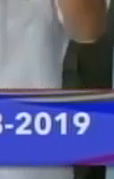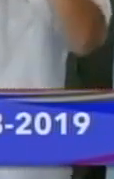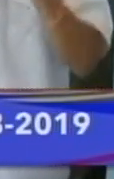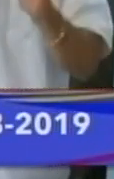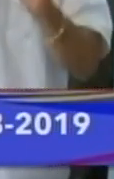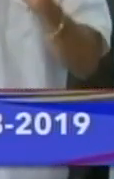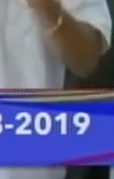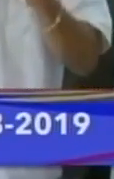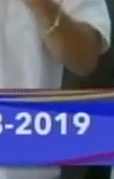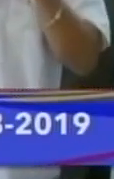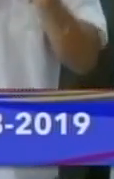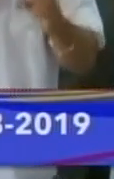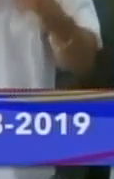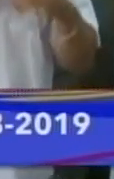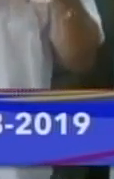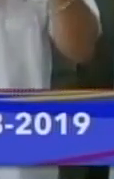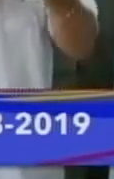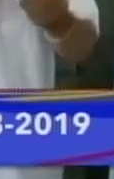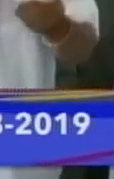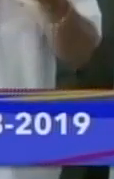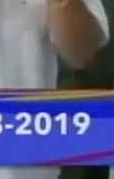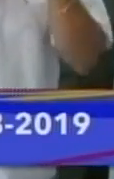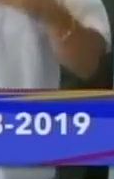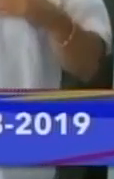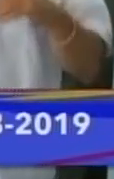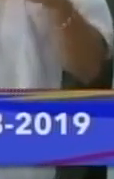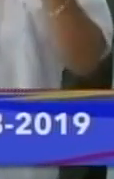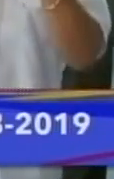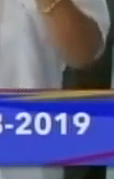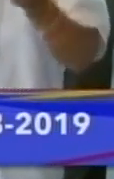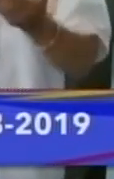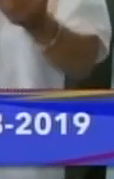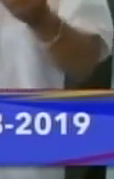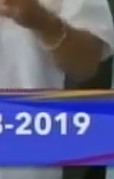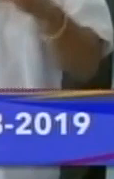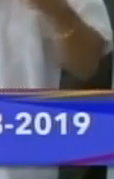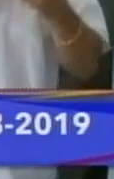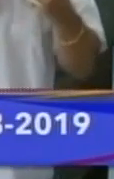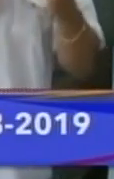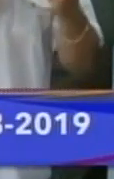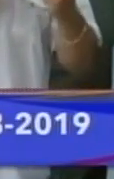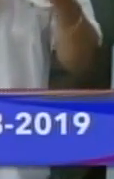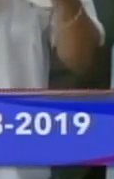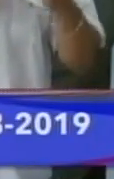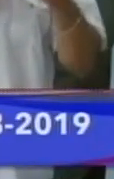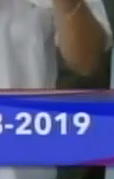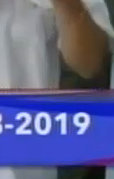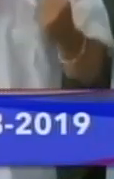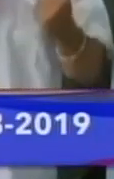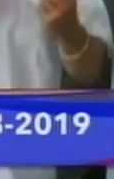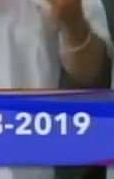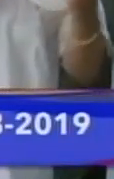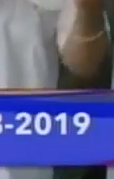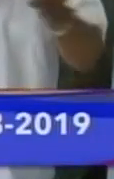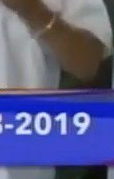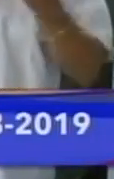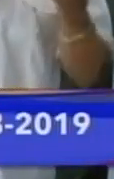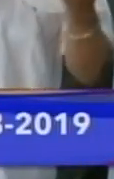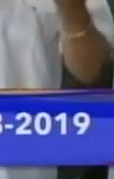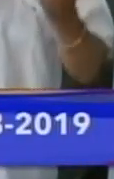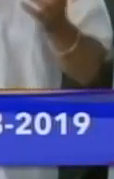su liceo donde ellos viven, garantizando la cercanía, garantizando el acceso. Y sobre todo hemos visto con mucho amor